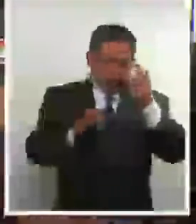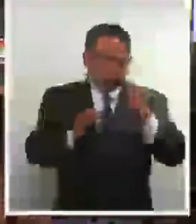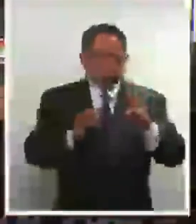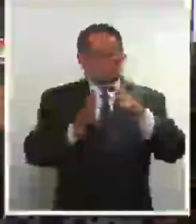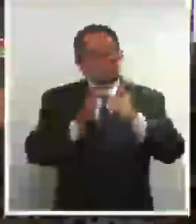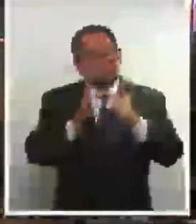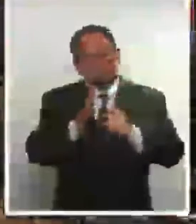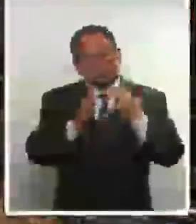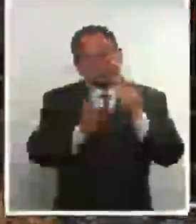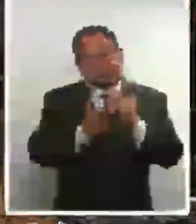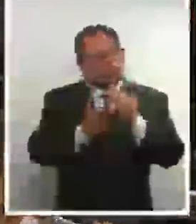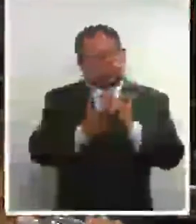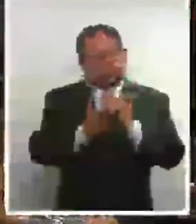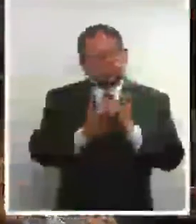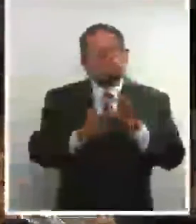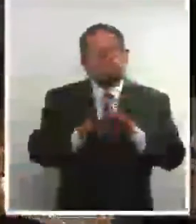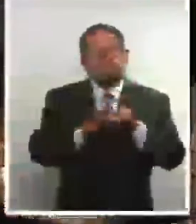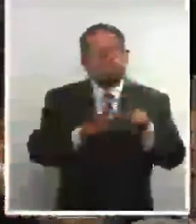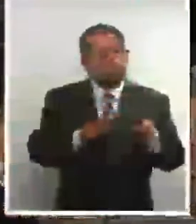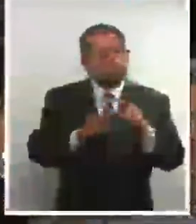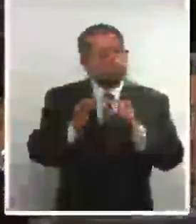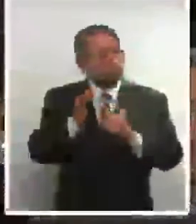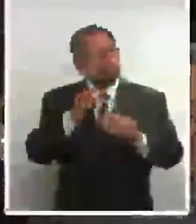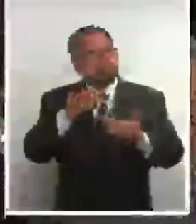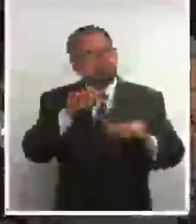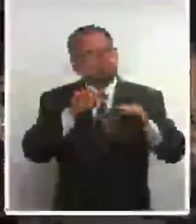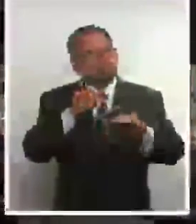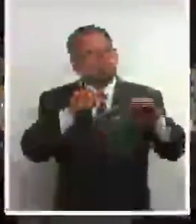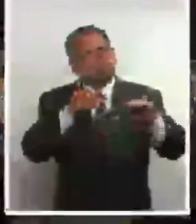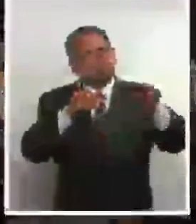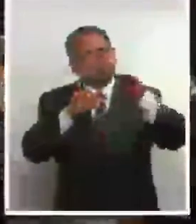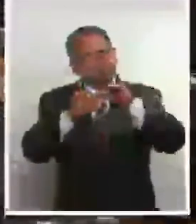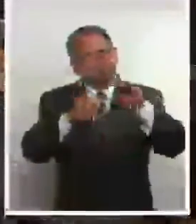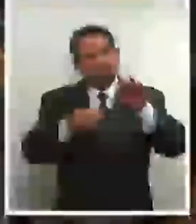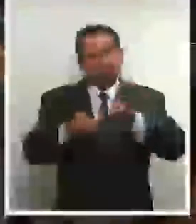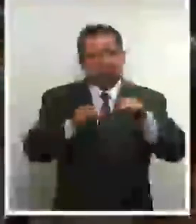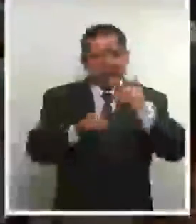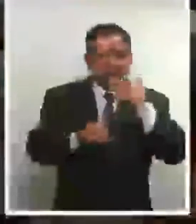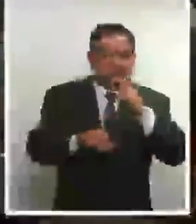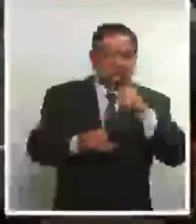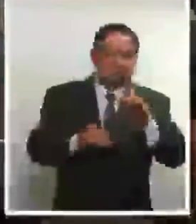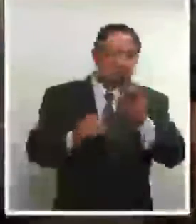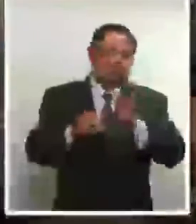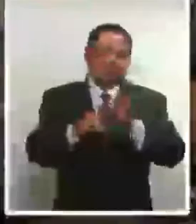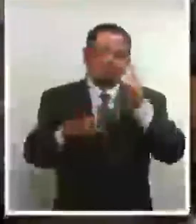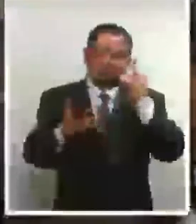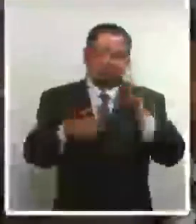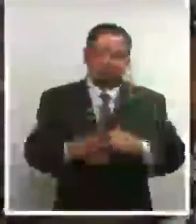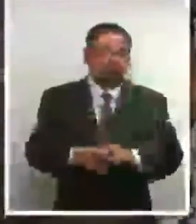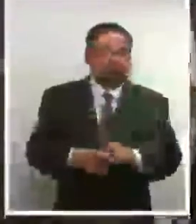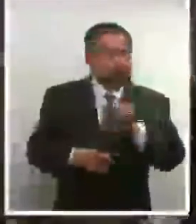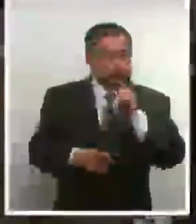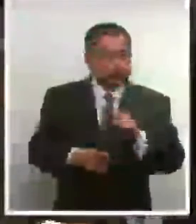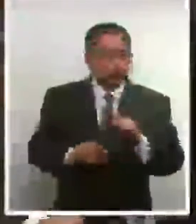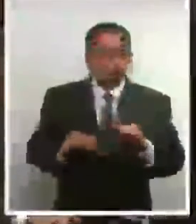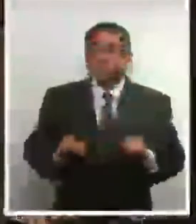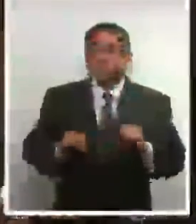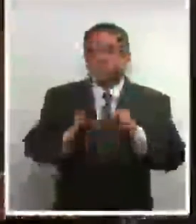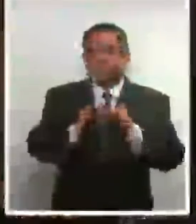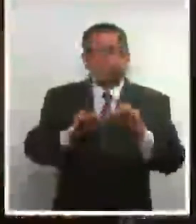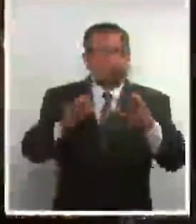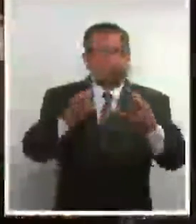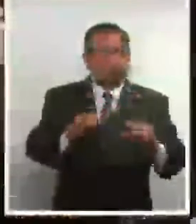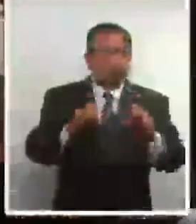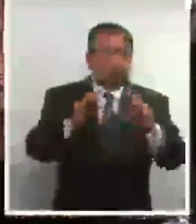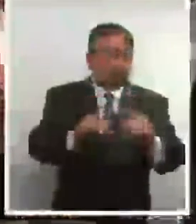las normas de acceso, promoción, permanencia y separación, una institución de formación